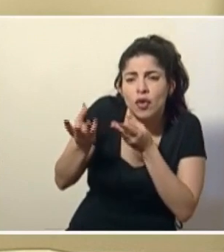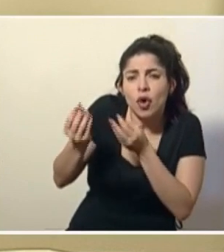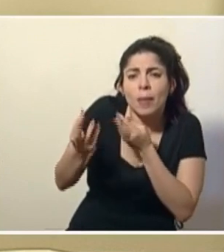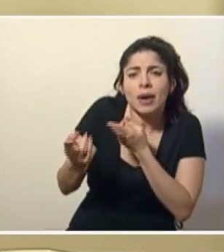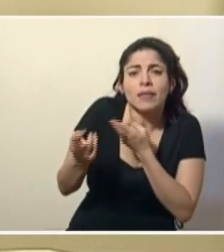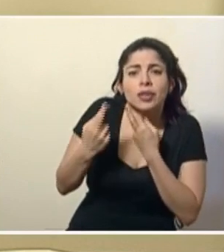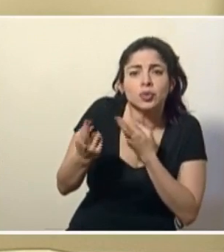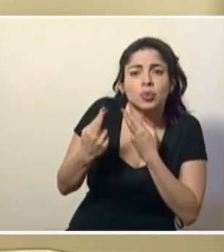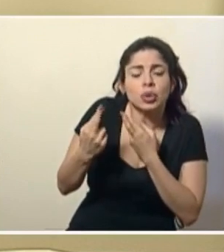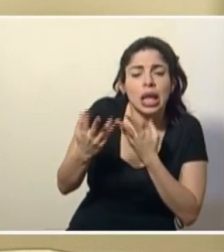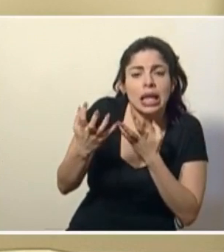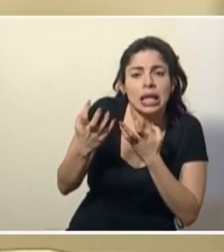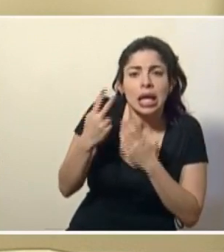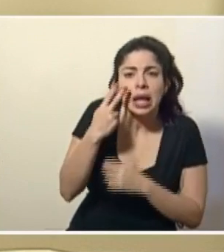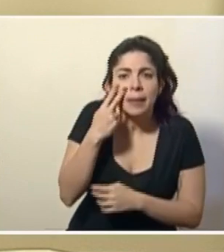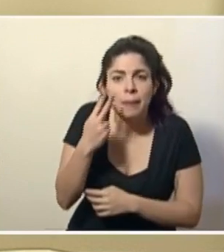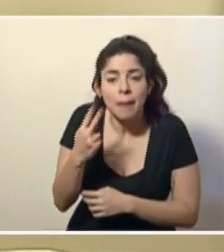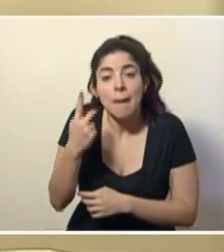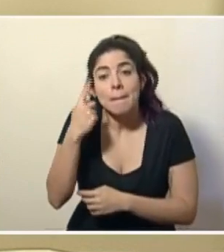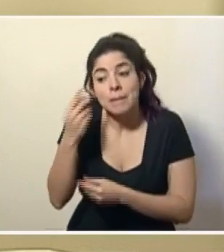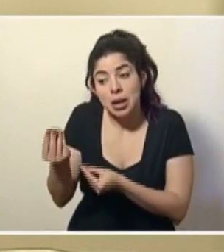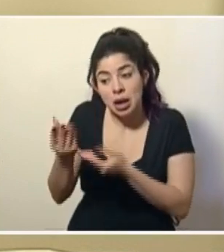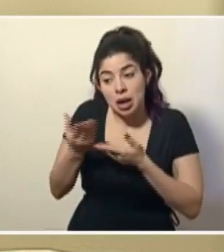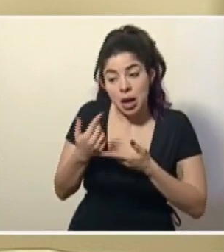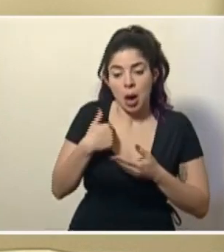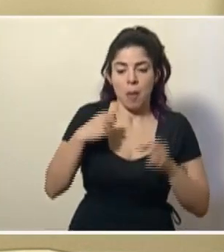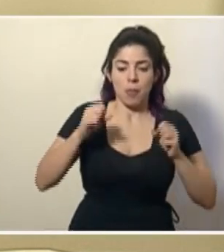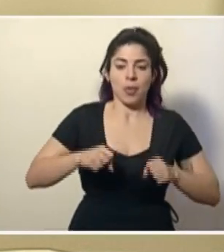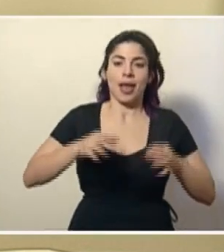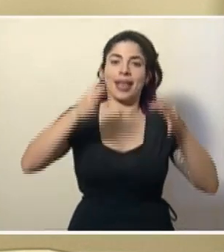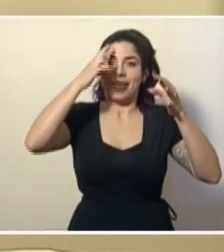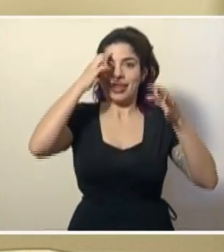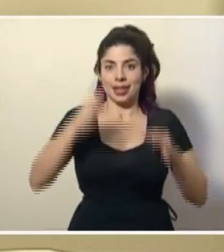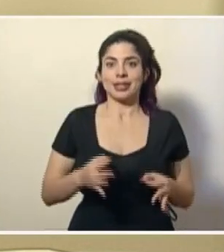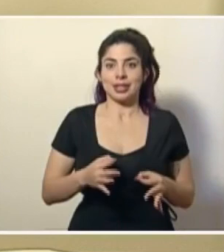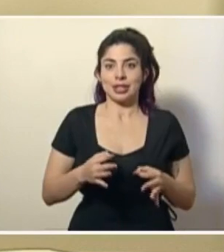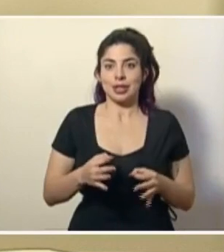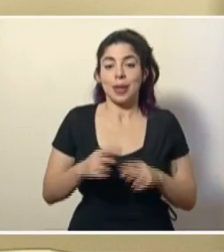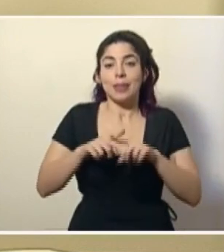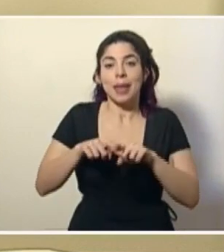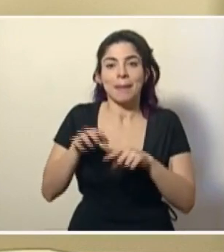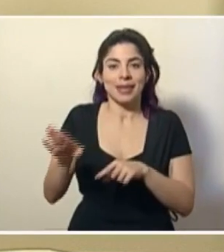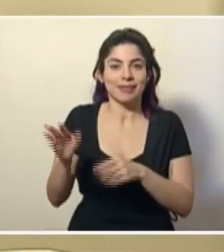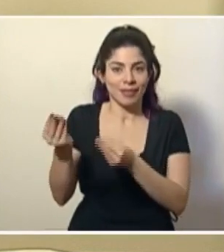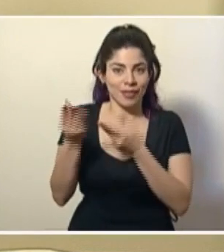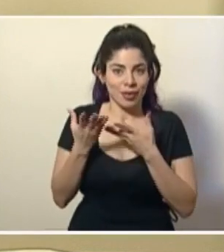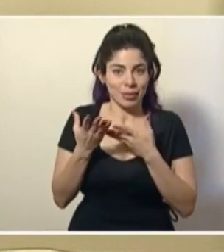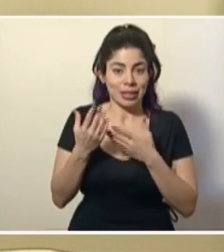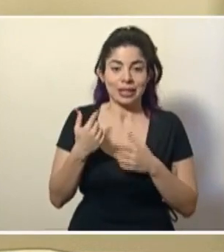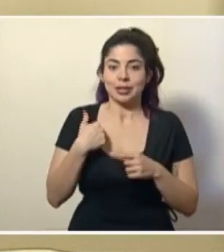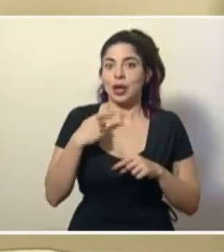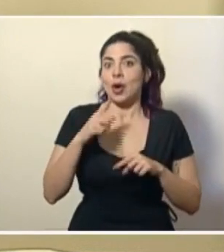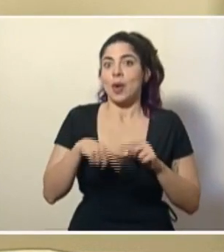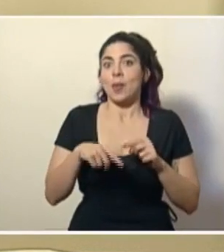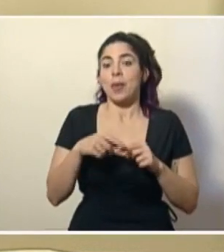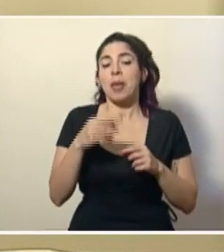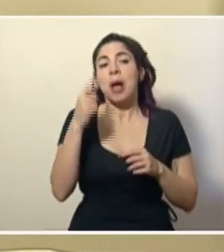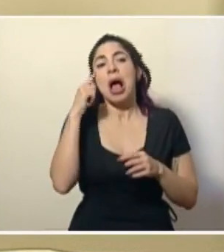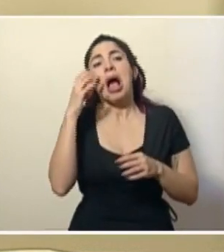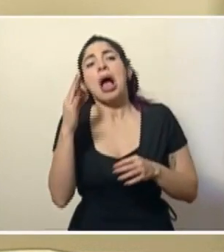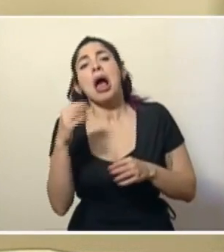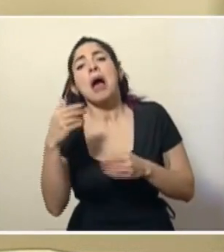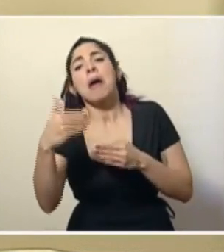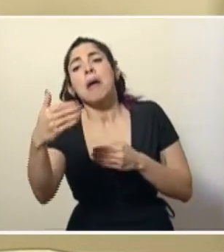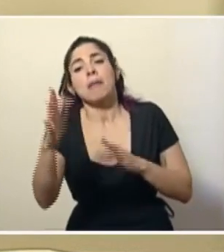informes para poder tomar decisiones acorde a los hallazgos. Entonces, yo no puedo adelantar